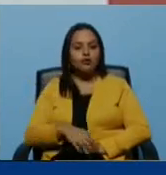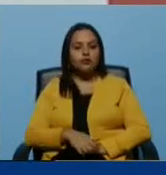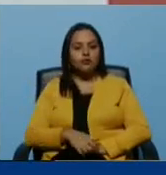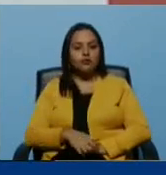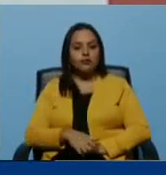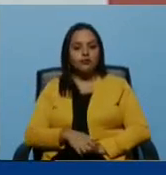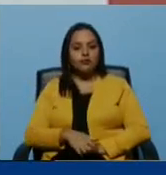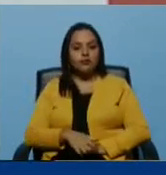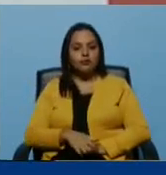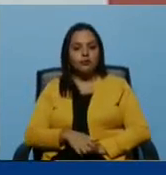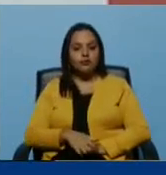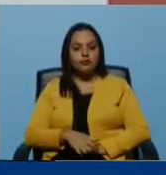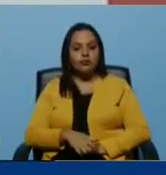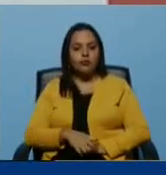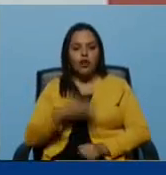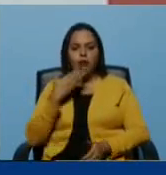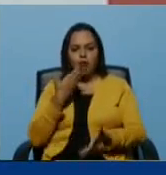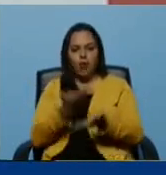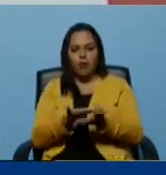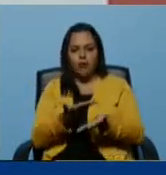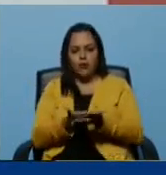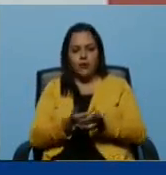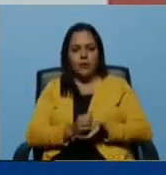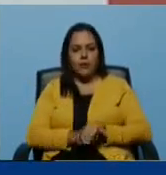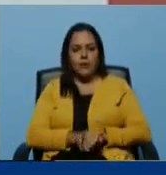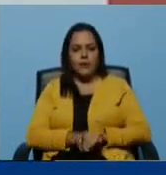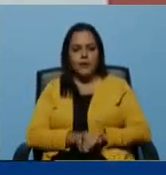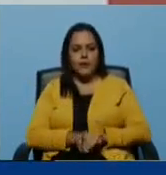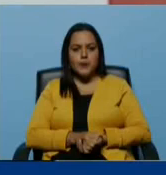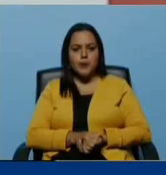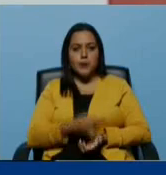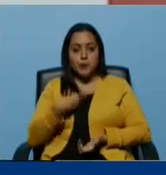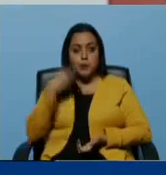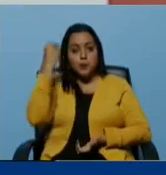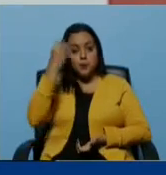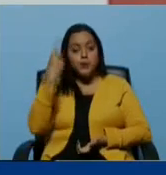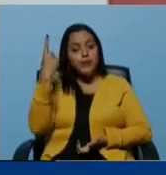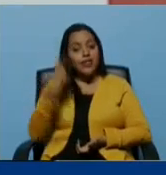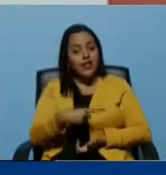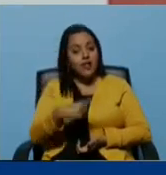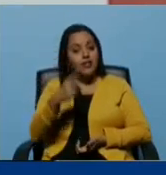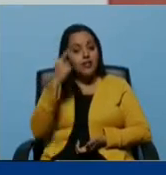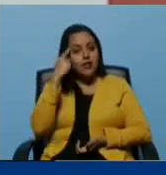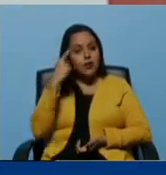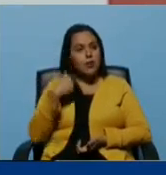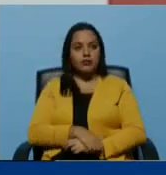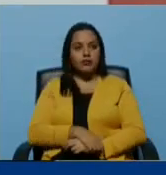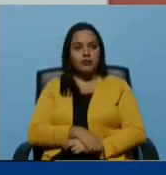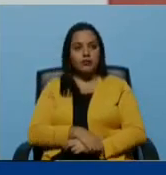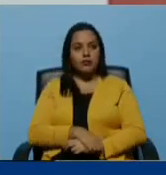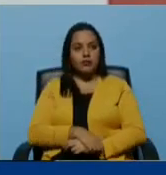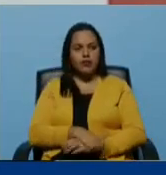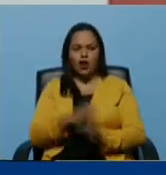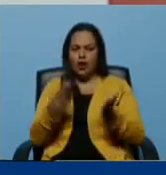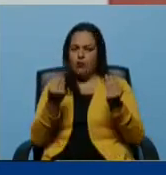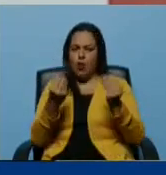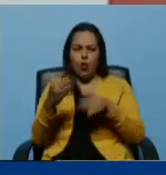Entonces me están proponiendo... Yo creo que hay que colocar fecha, yo la colocaría